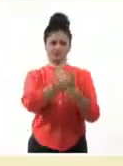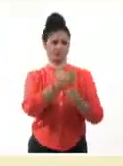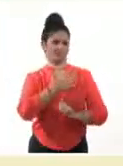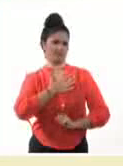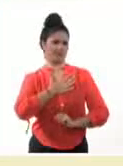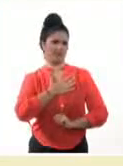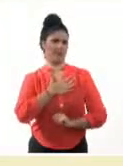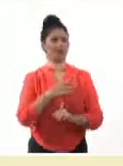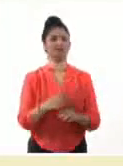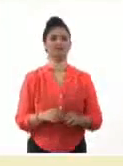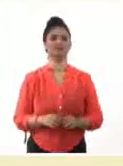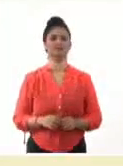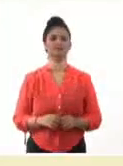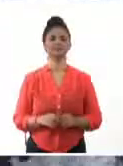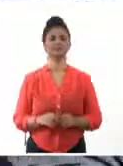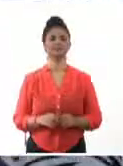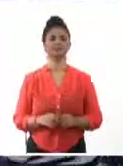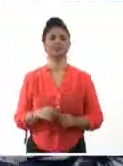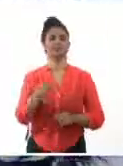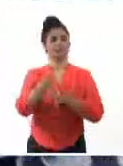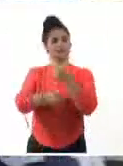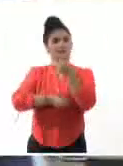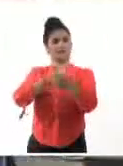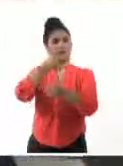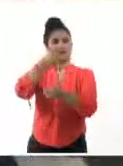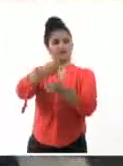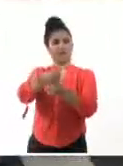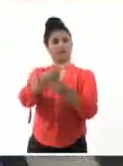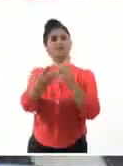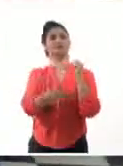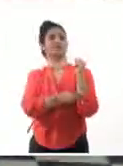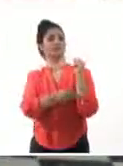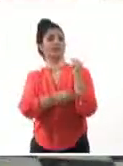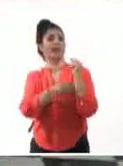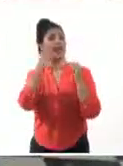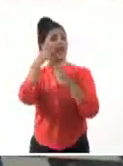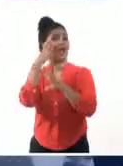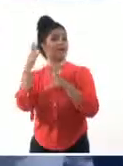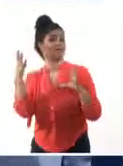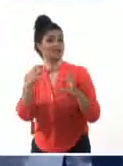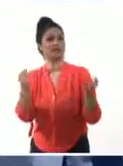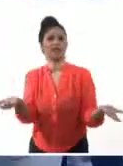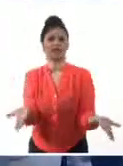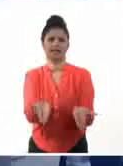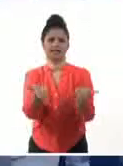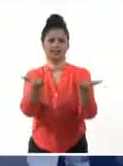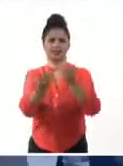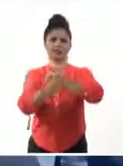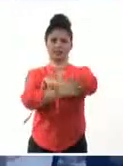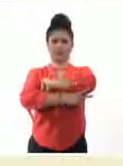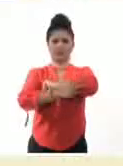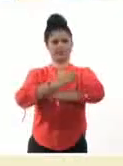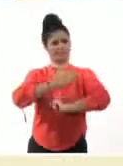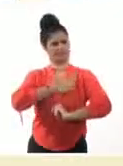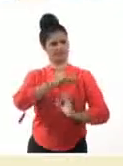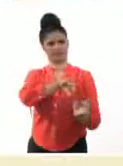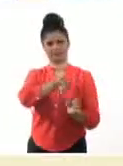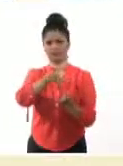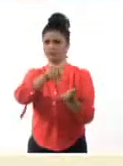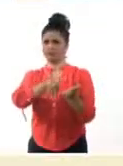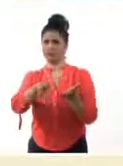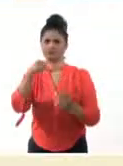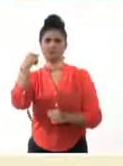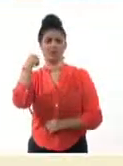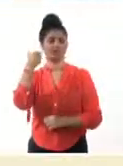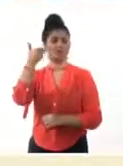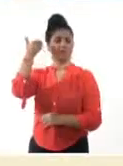función de utilizar la ciencia para el desarrollo. La provincia en el año 2023 avanzó con